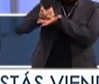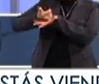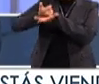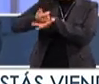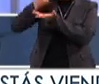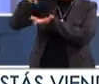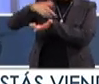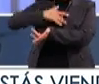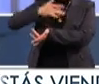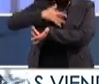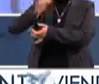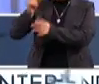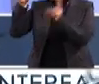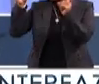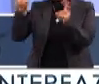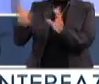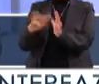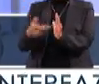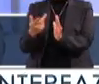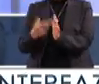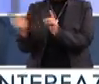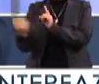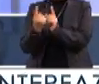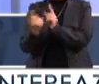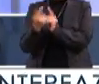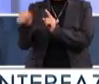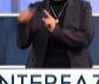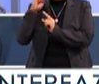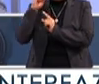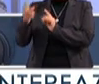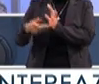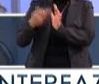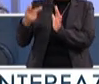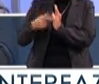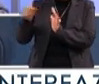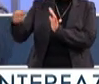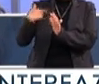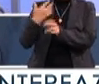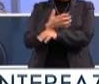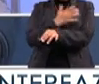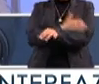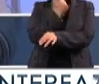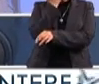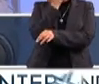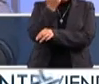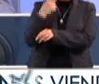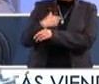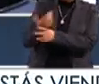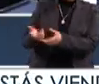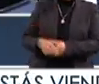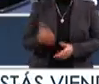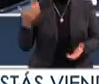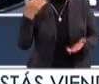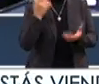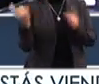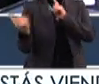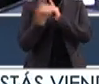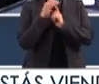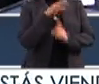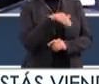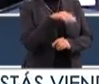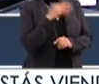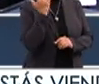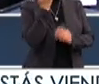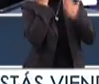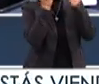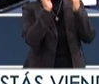y tengo muchos casos de o son casos recurrentes de compañeros estudiantes que llegan a la escuela